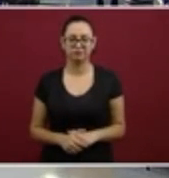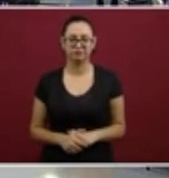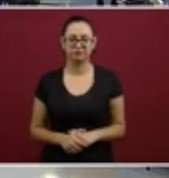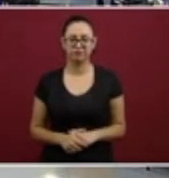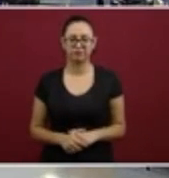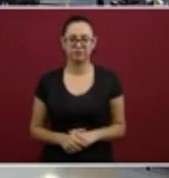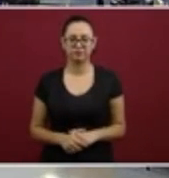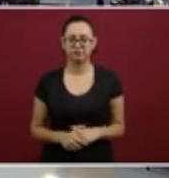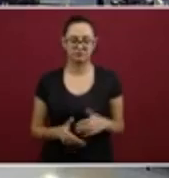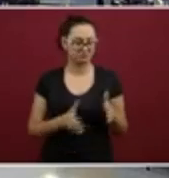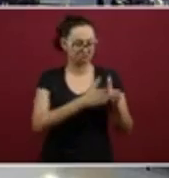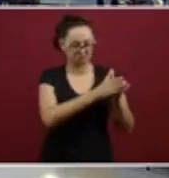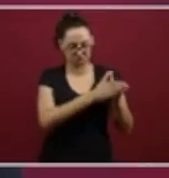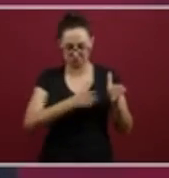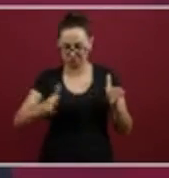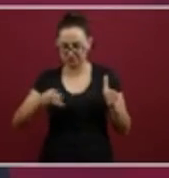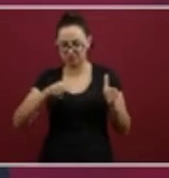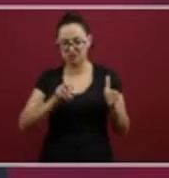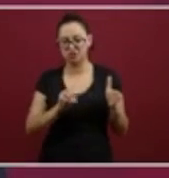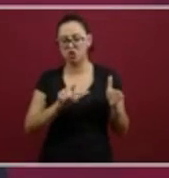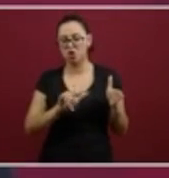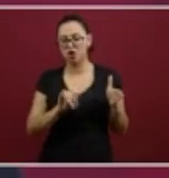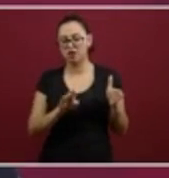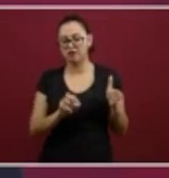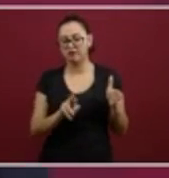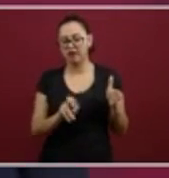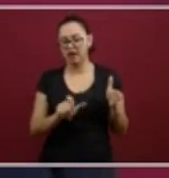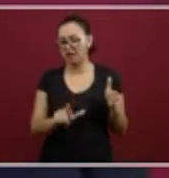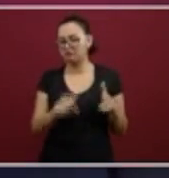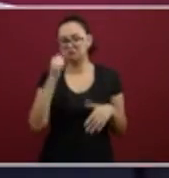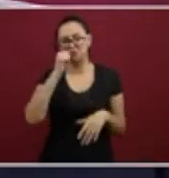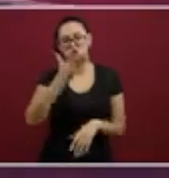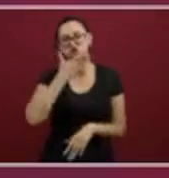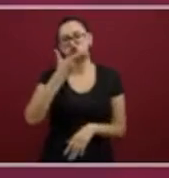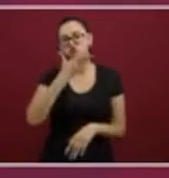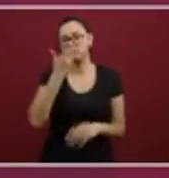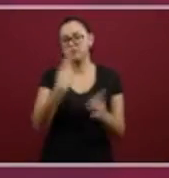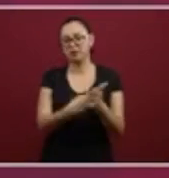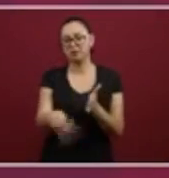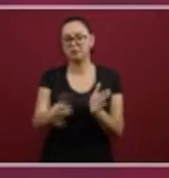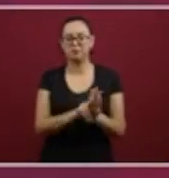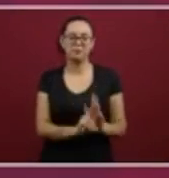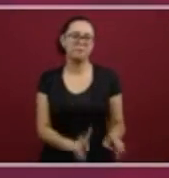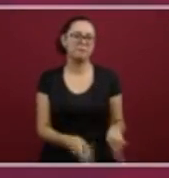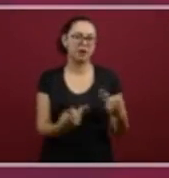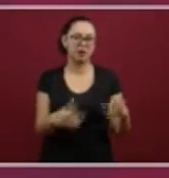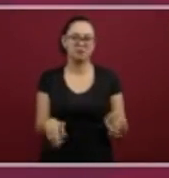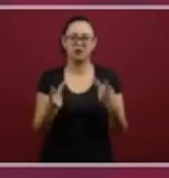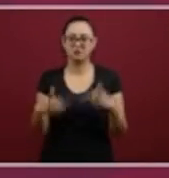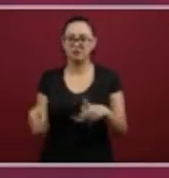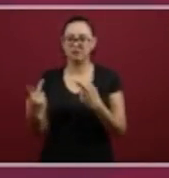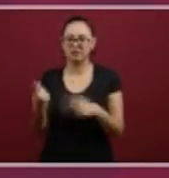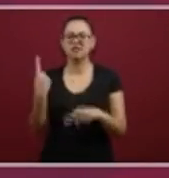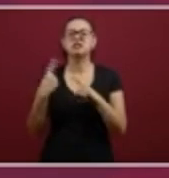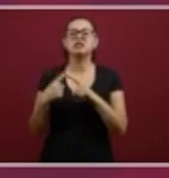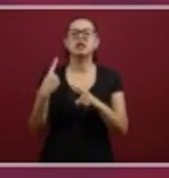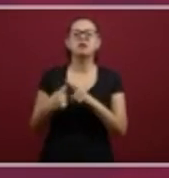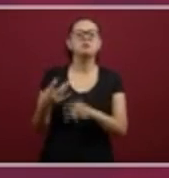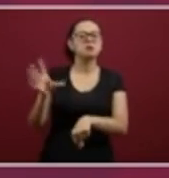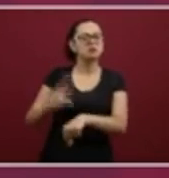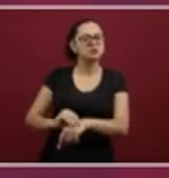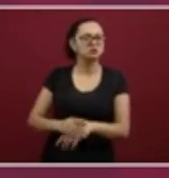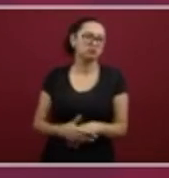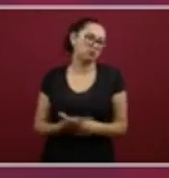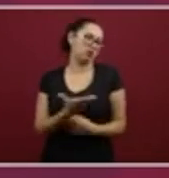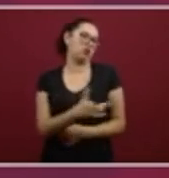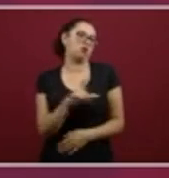en el periodo neoliberal que se vendían las plazas. ¿Y quién lo permitía?